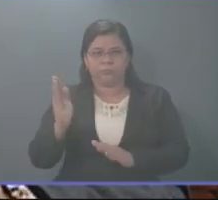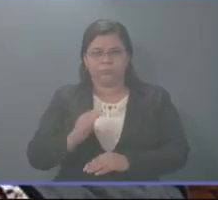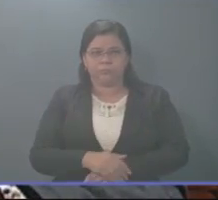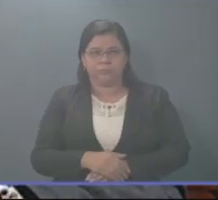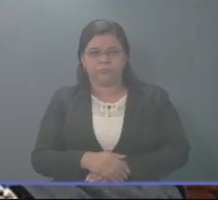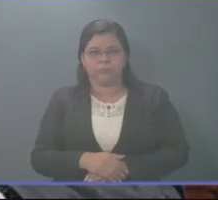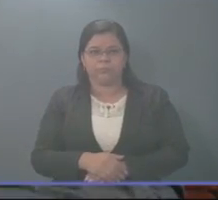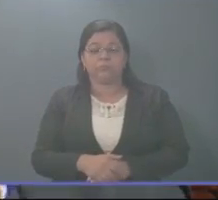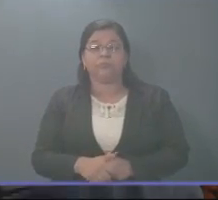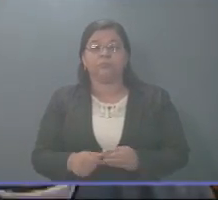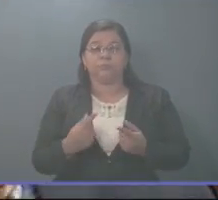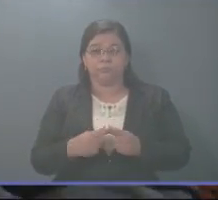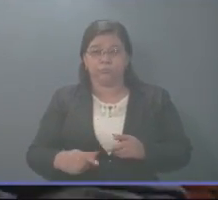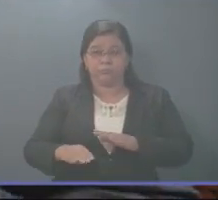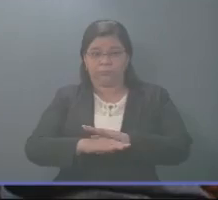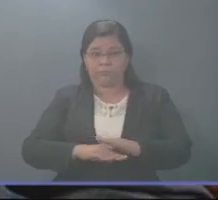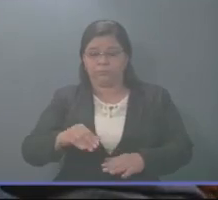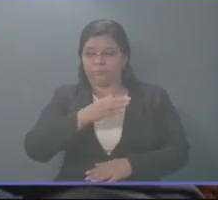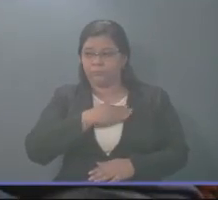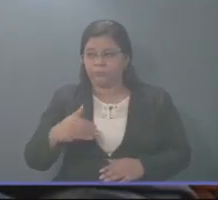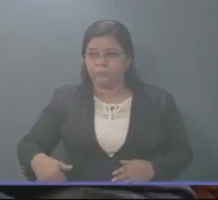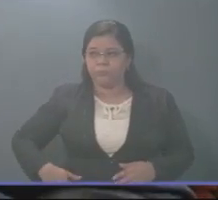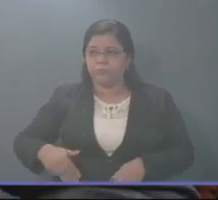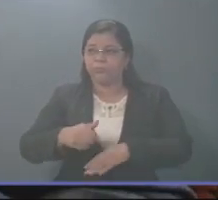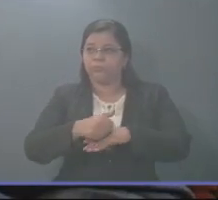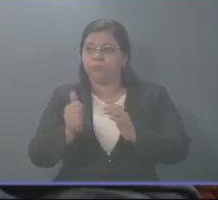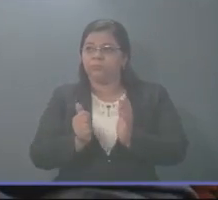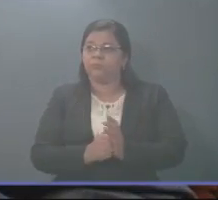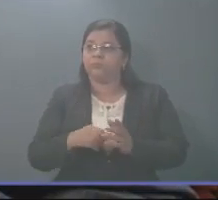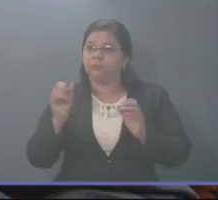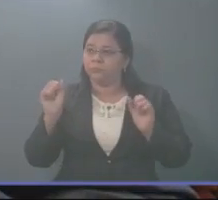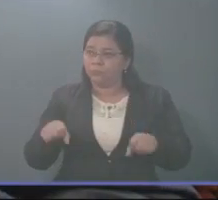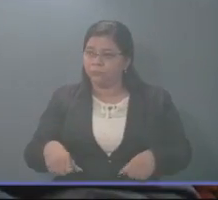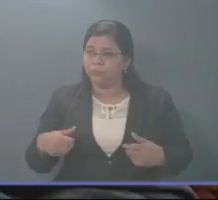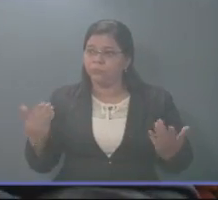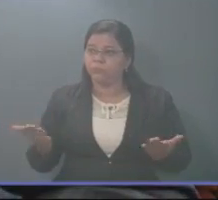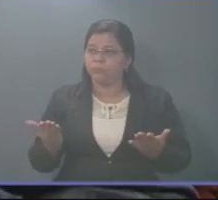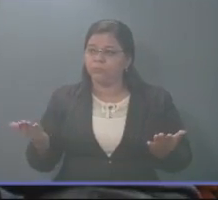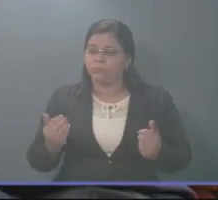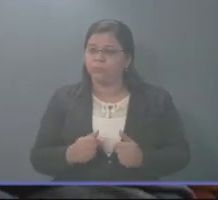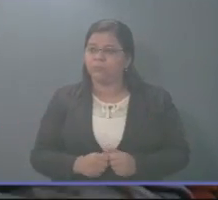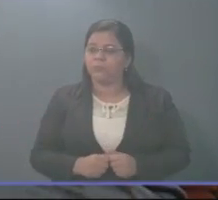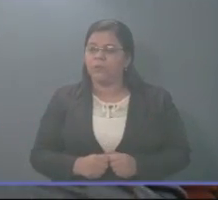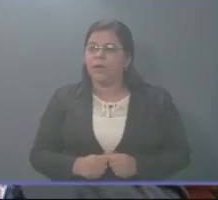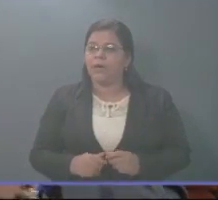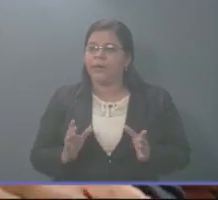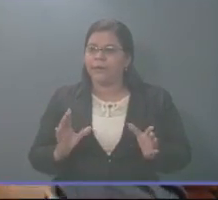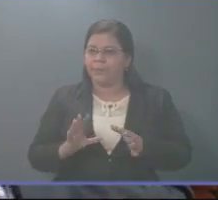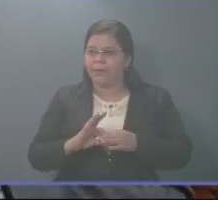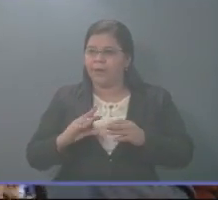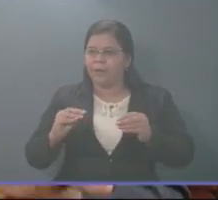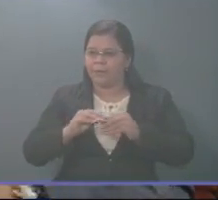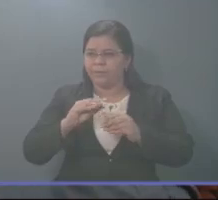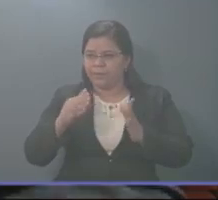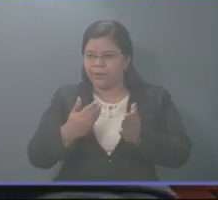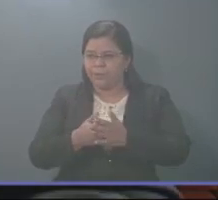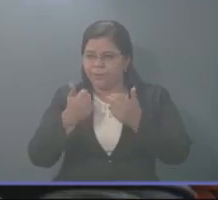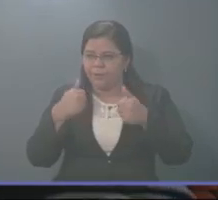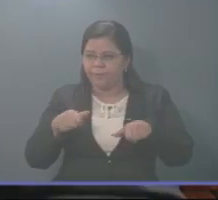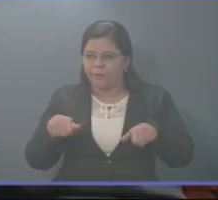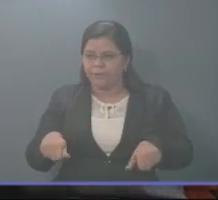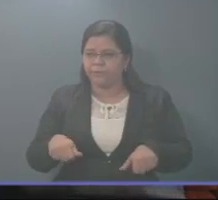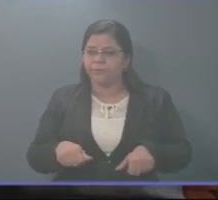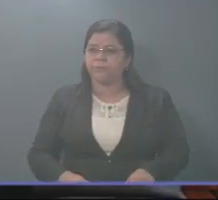hace, el presidente de esta Asamblea Legislativa tendrá que hacerlo en un periodo de tiempo que puede andar entre los 15 y los